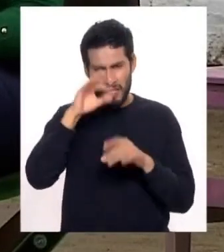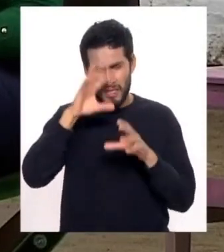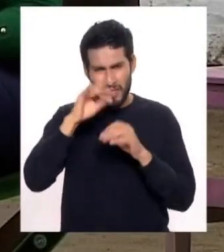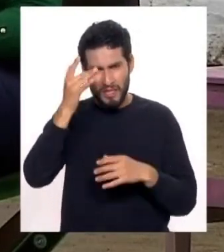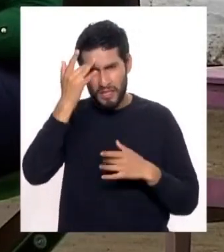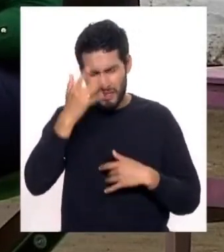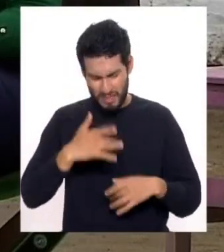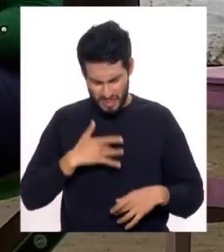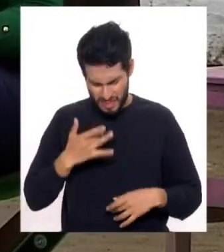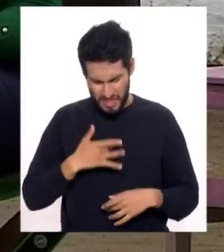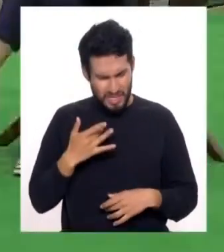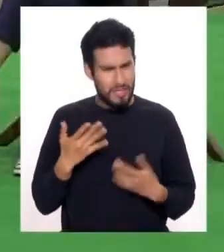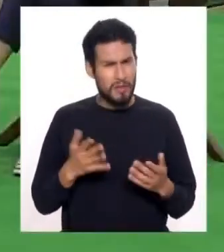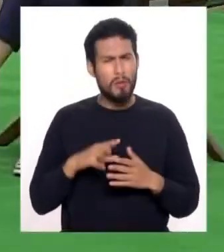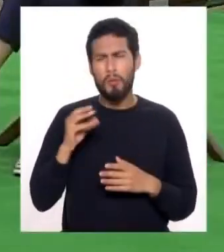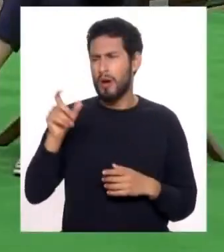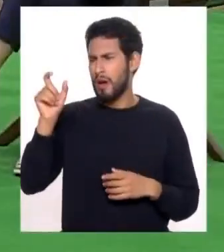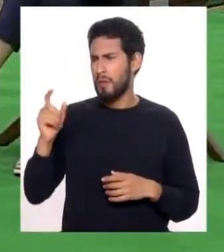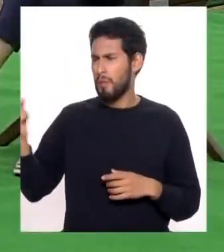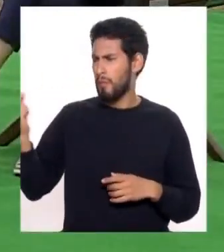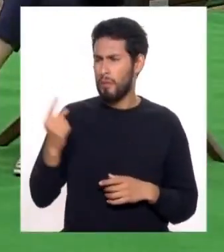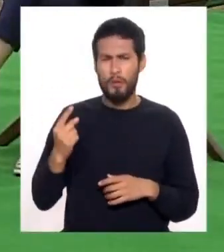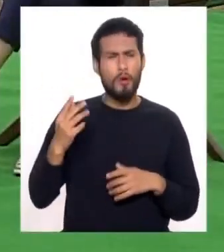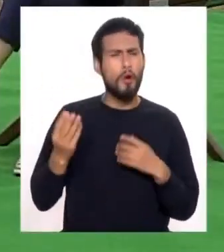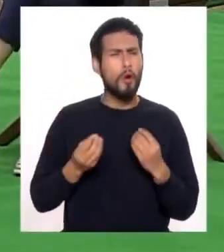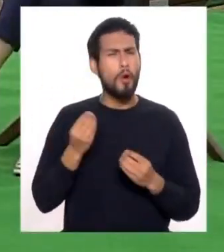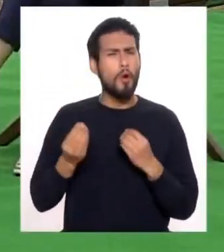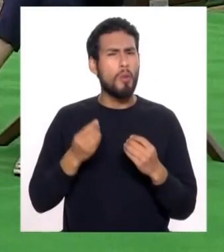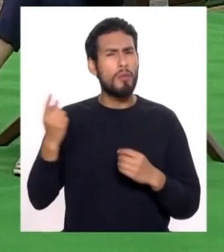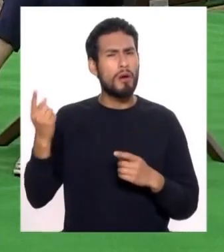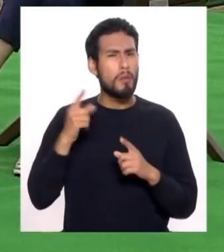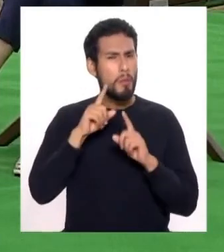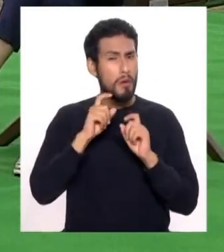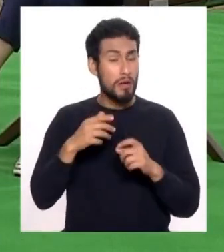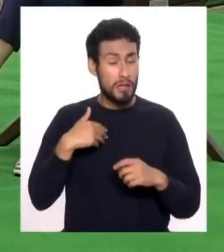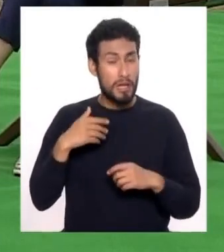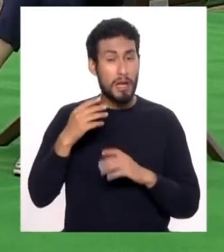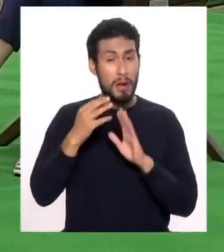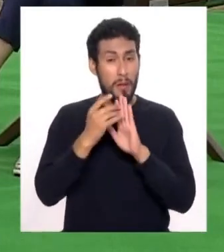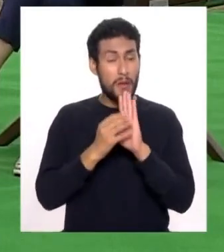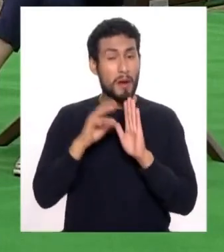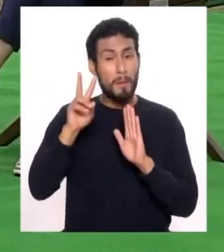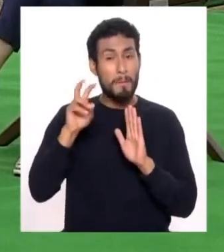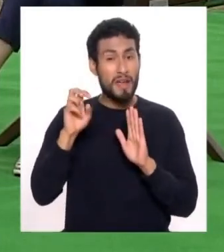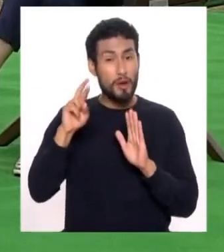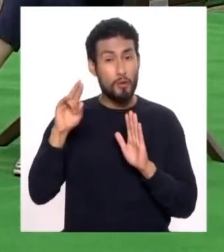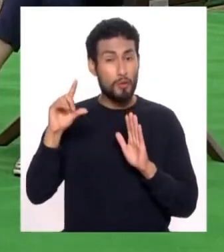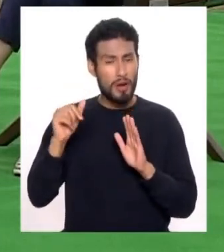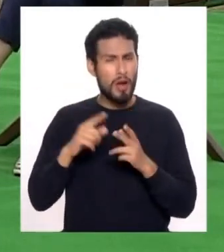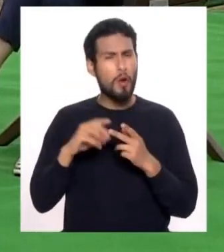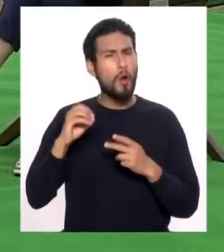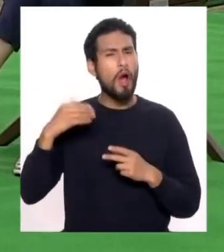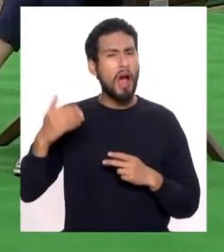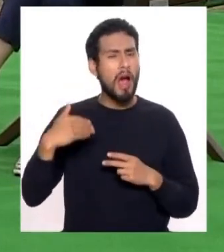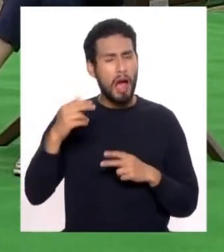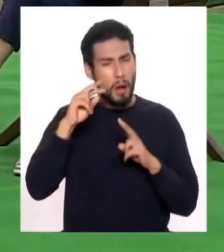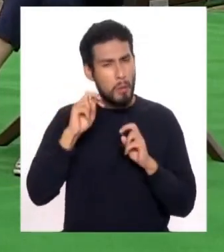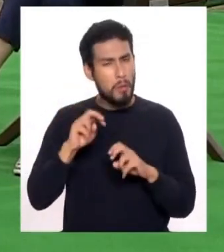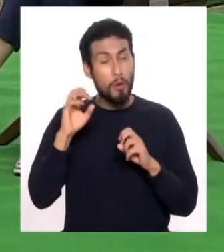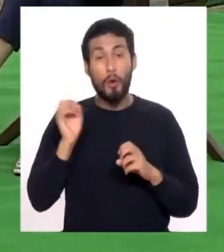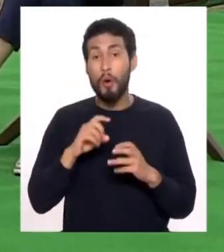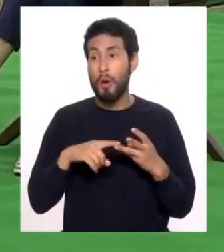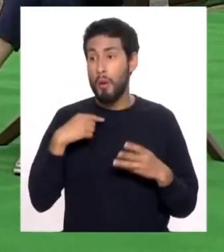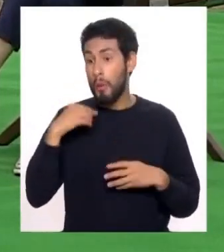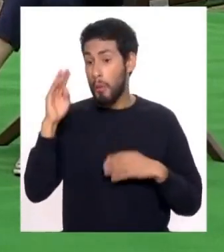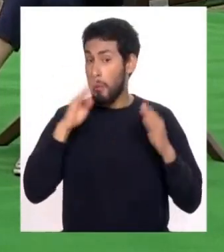Porque ¿cómo es que viene el paciente a la consulta? ¿Viene con verrugas? ¿Viene simplemente al control? ¿Viene porque de pronto tuvo